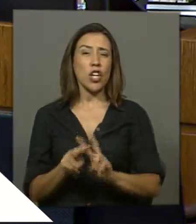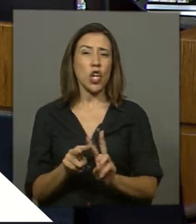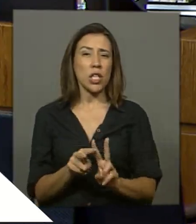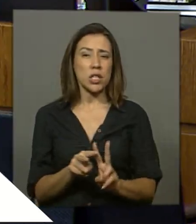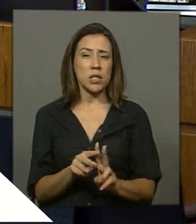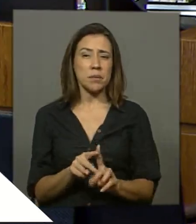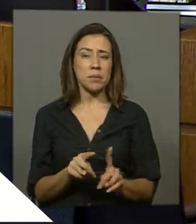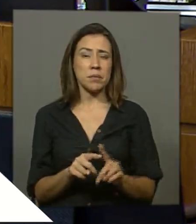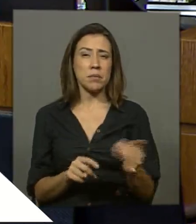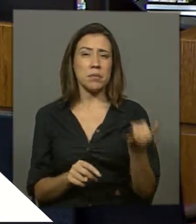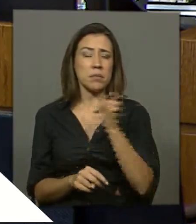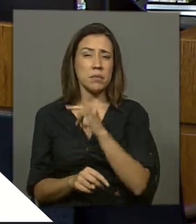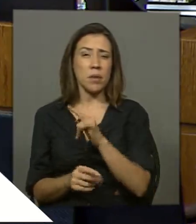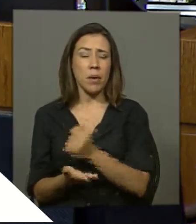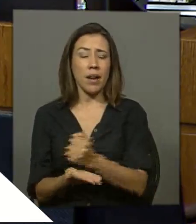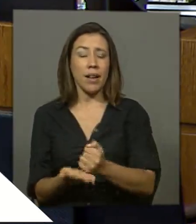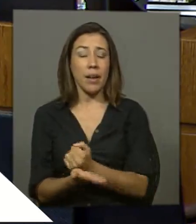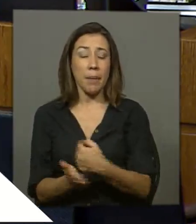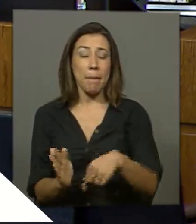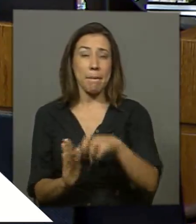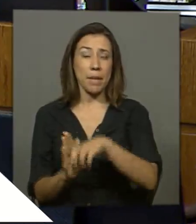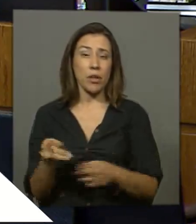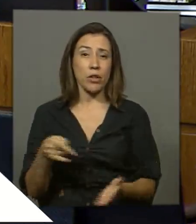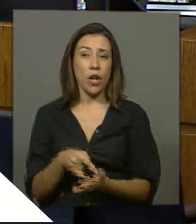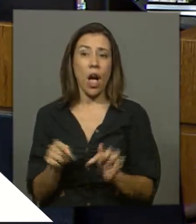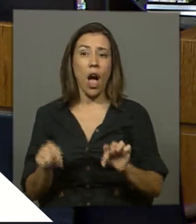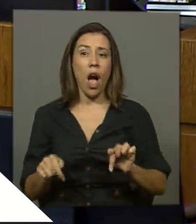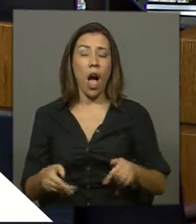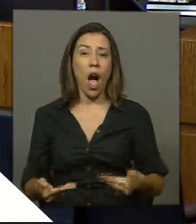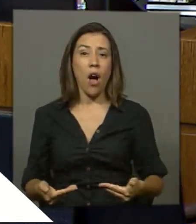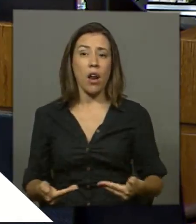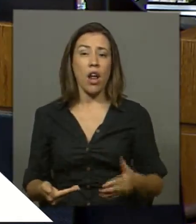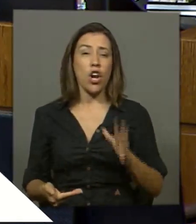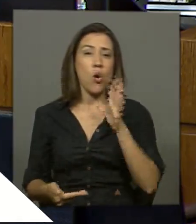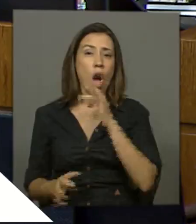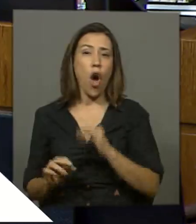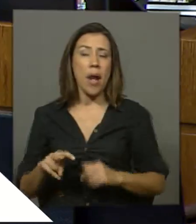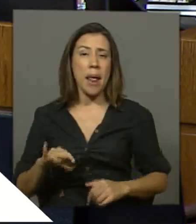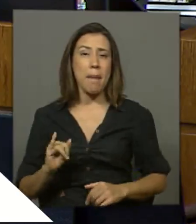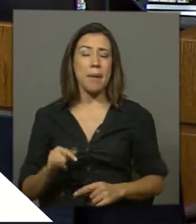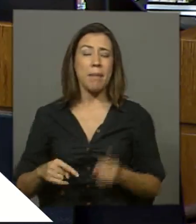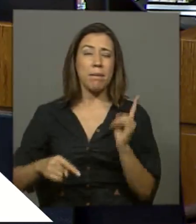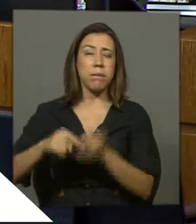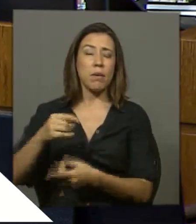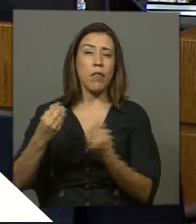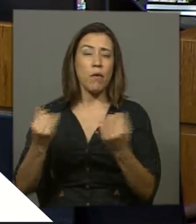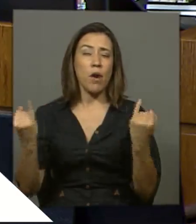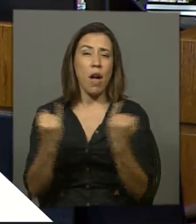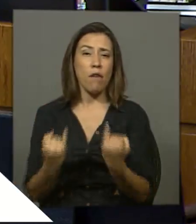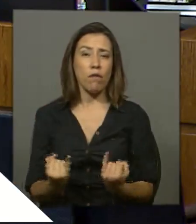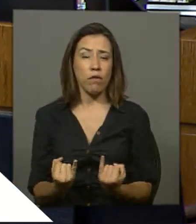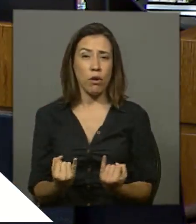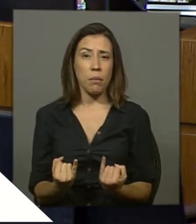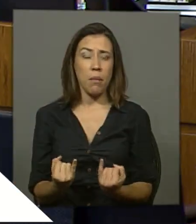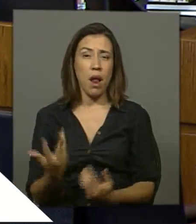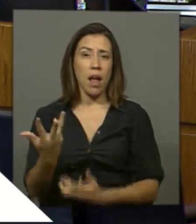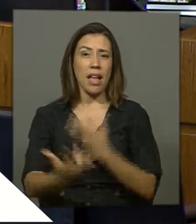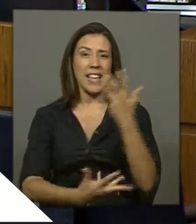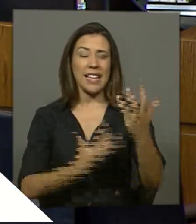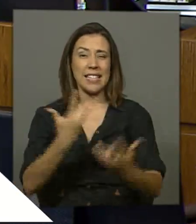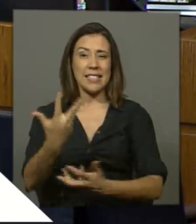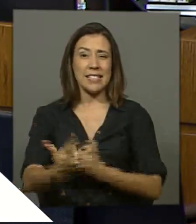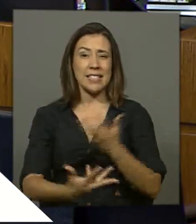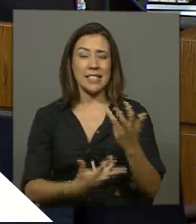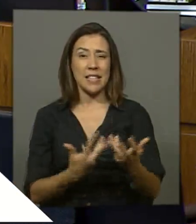en diligenciar este proyecto hoy no tenemos una onemi que combata como corresponde los incendios que